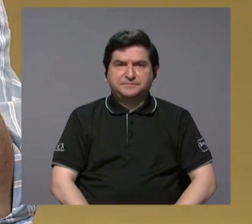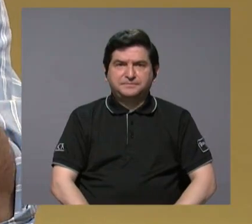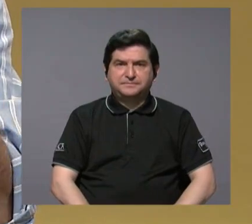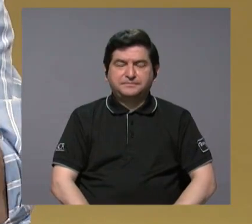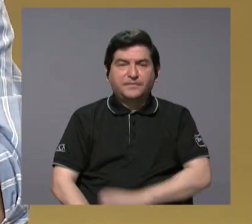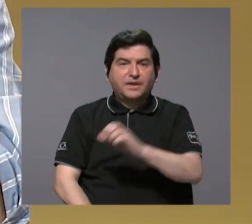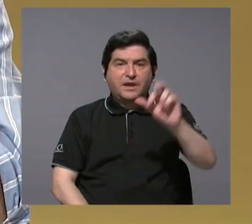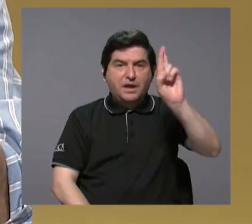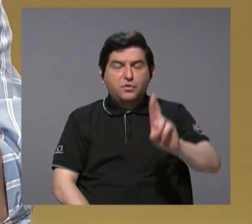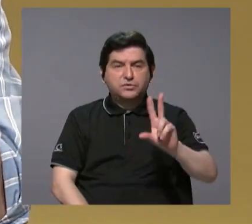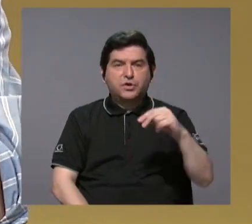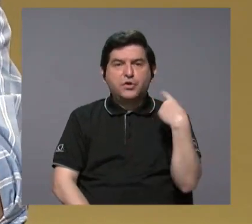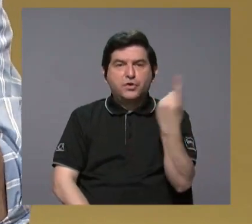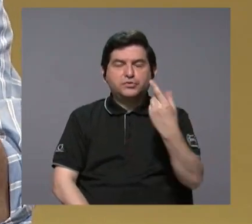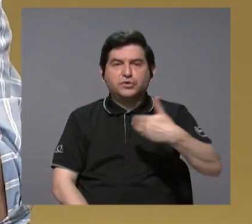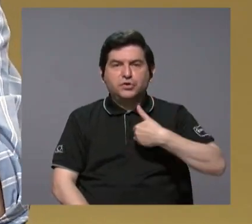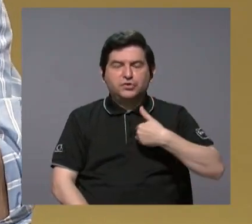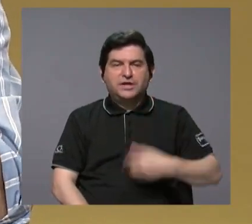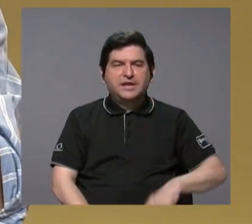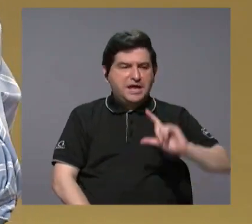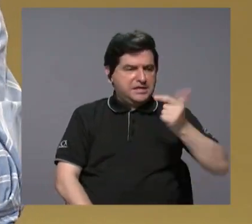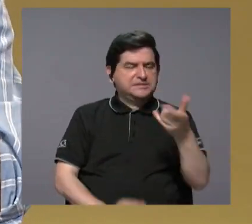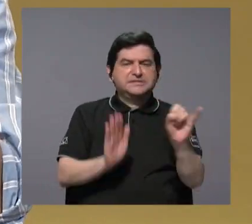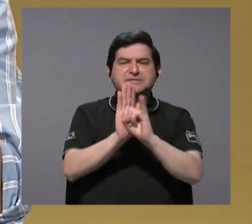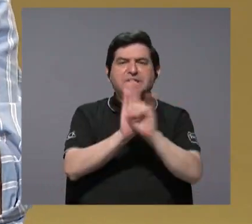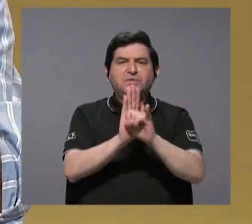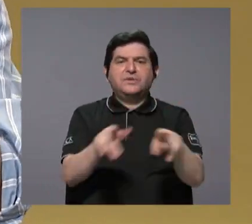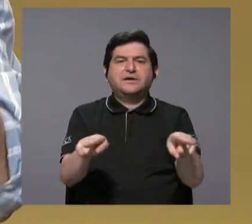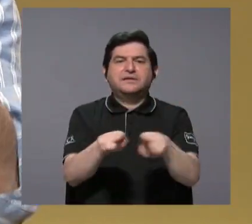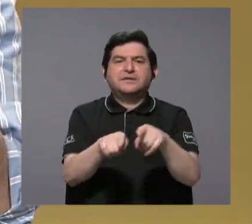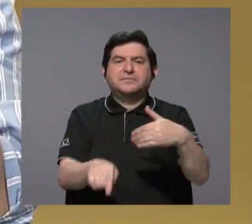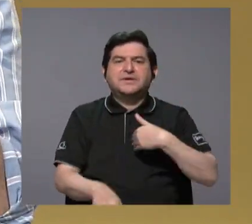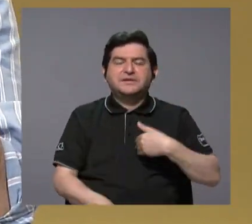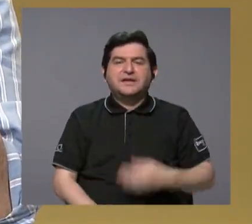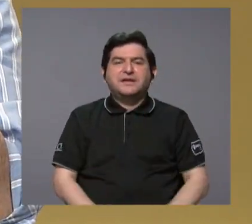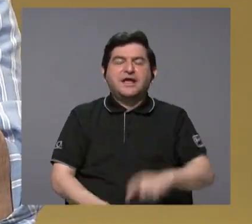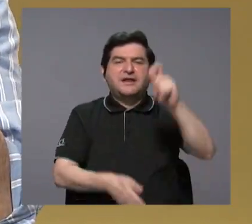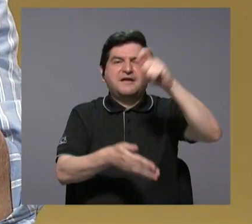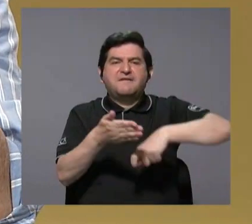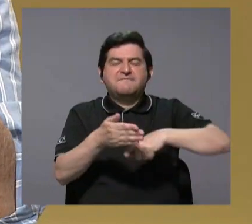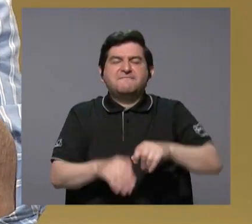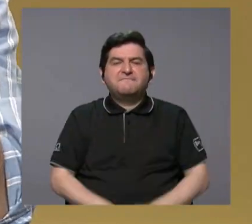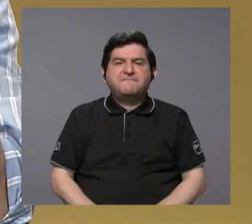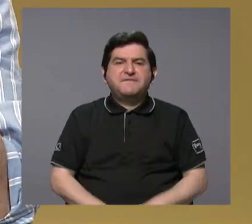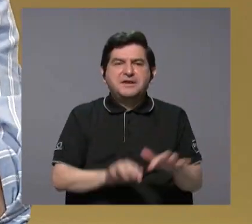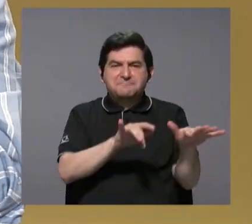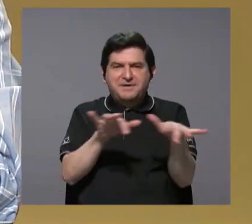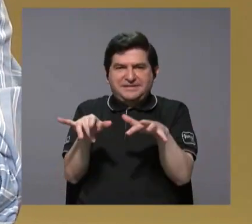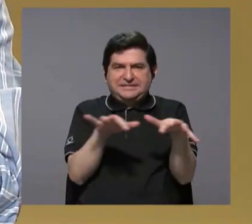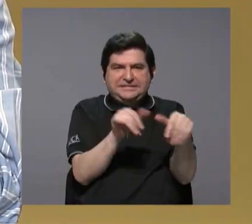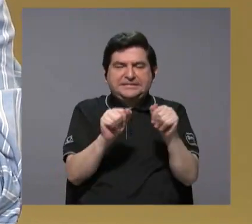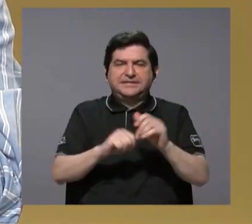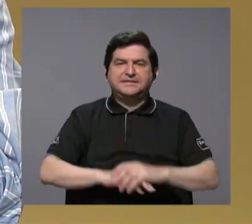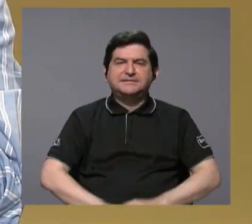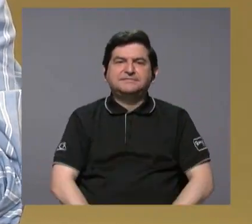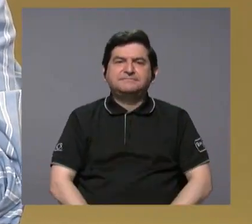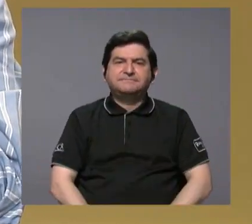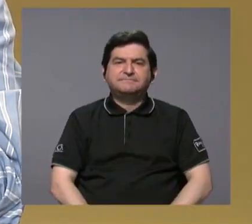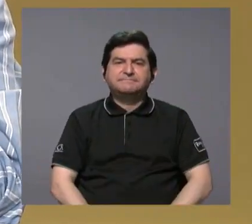porque en Costa Rica no solo tenemos cédulas, y también incluso tenemos firma digital. Que bueno,